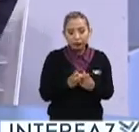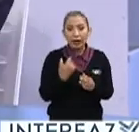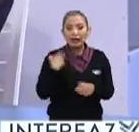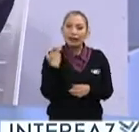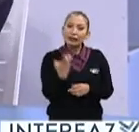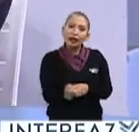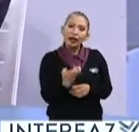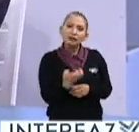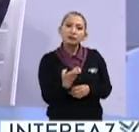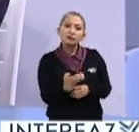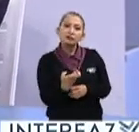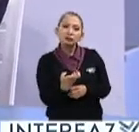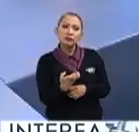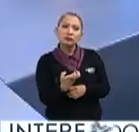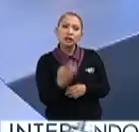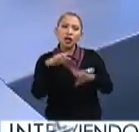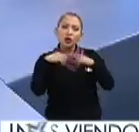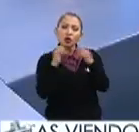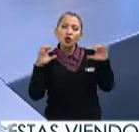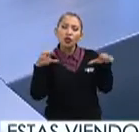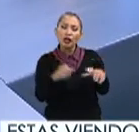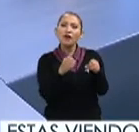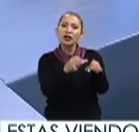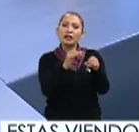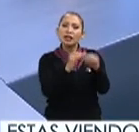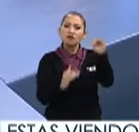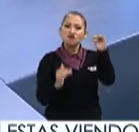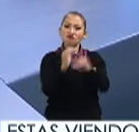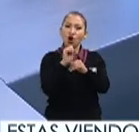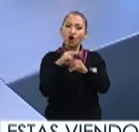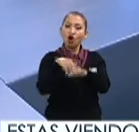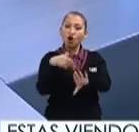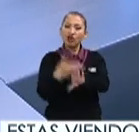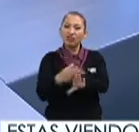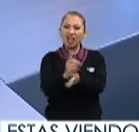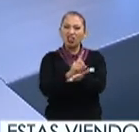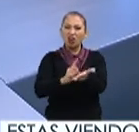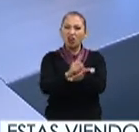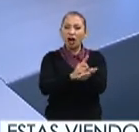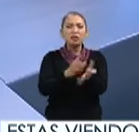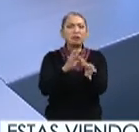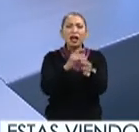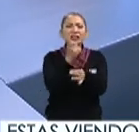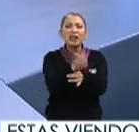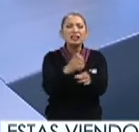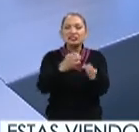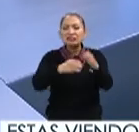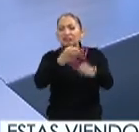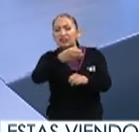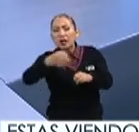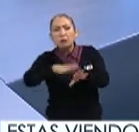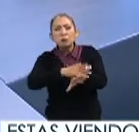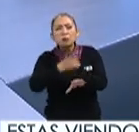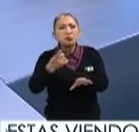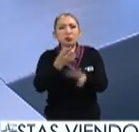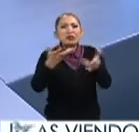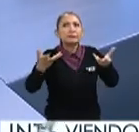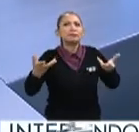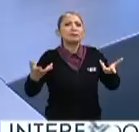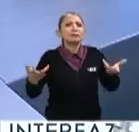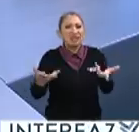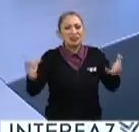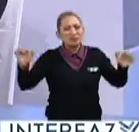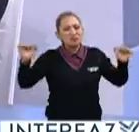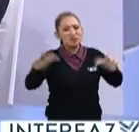pues esta reunión de la Oficina de Altas Naciones contra la Droga, platícanos de esta estructura, ¿por qué